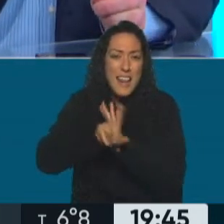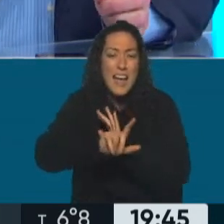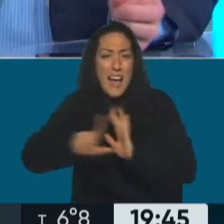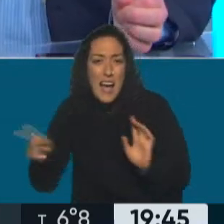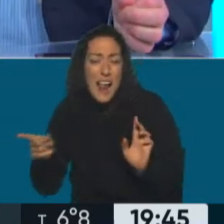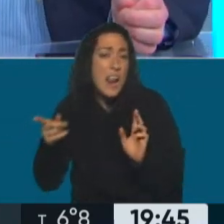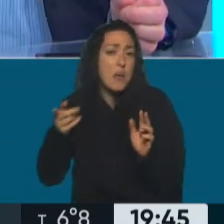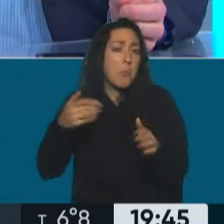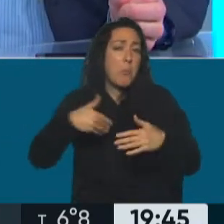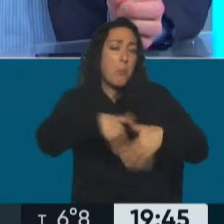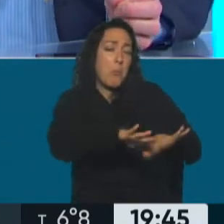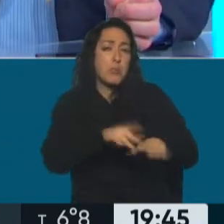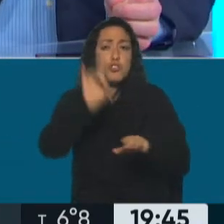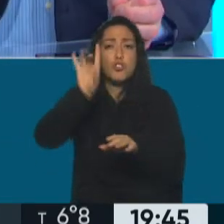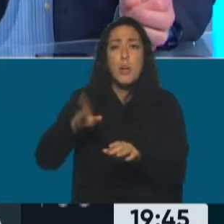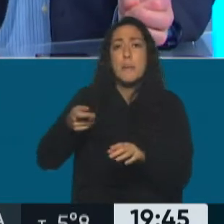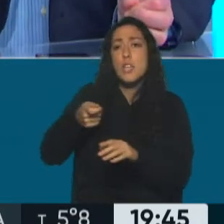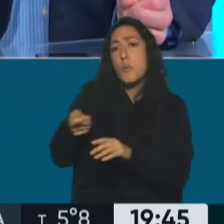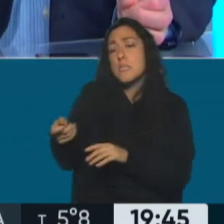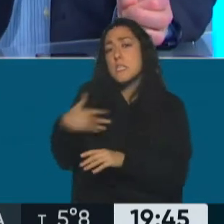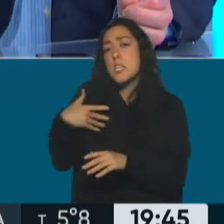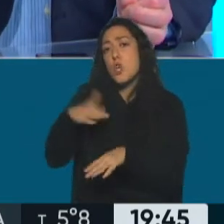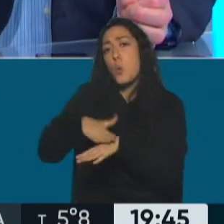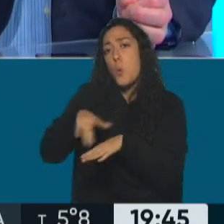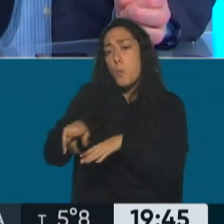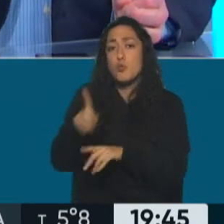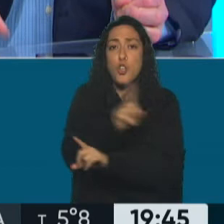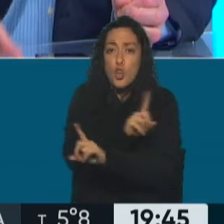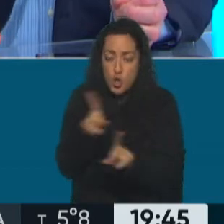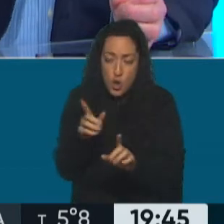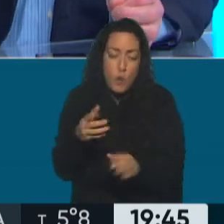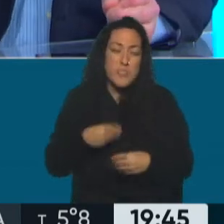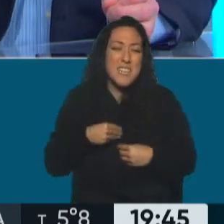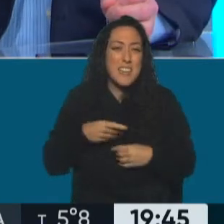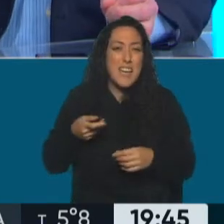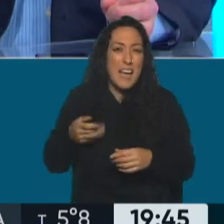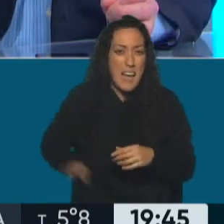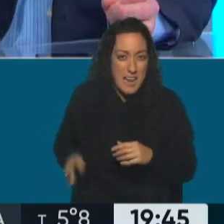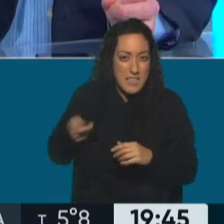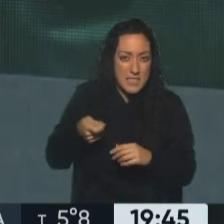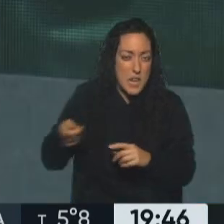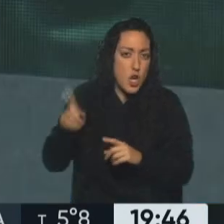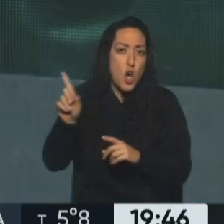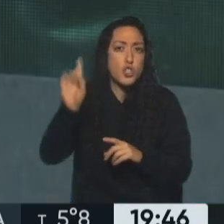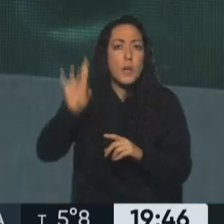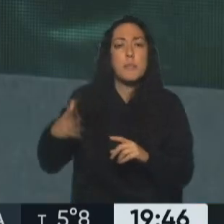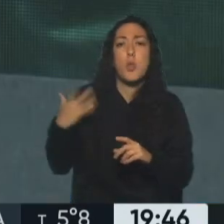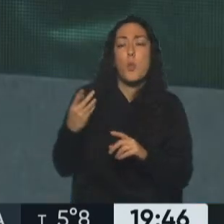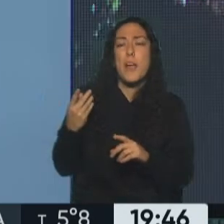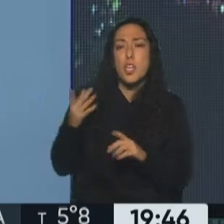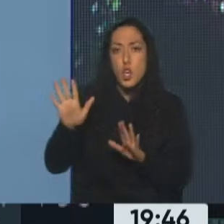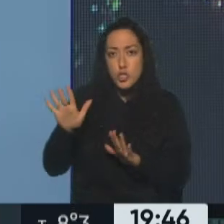responsabilizó por el delito de homicidio culposo de sí sin intención de matar a los dueños del local las familias pueden apelar